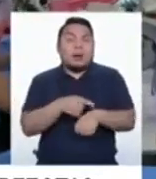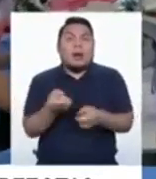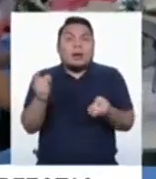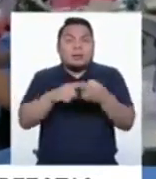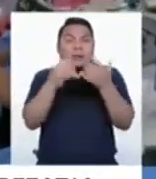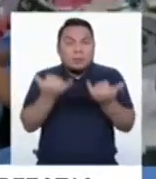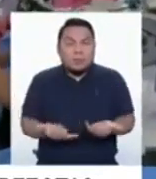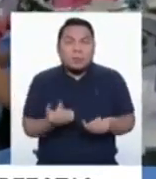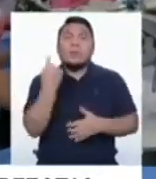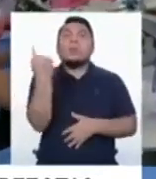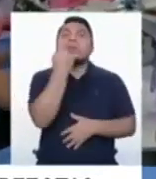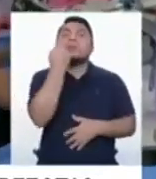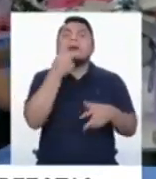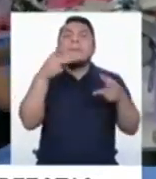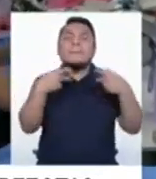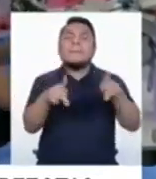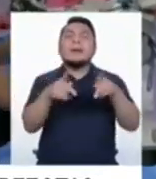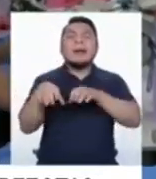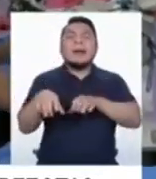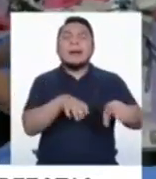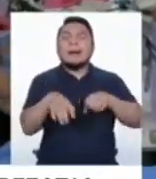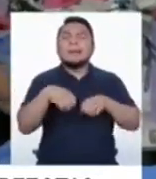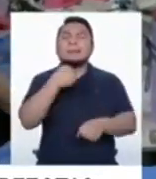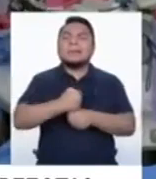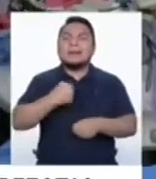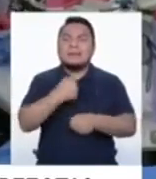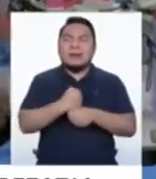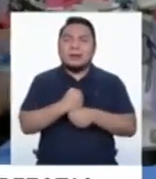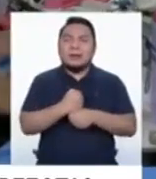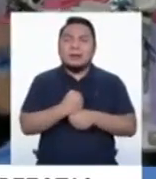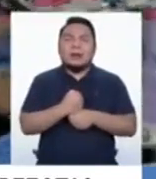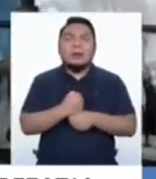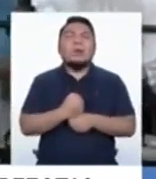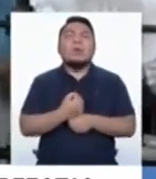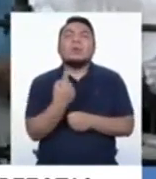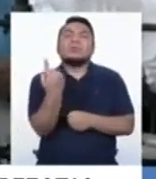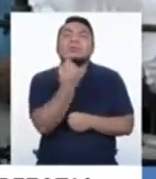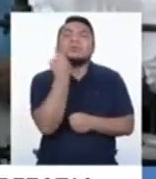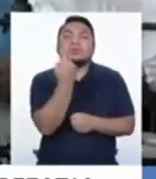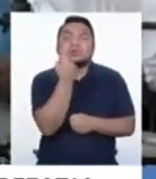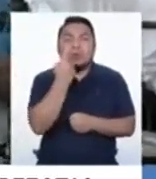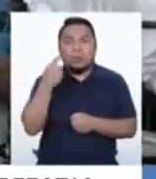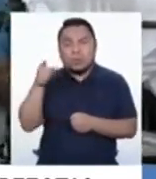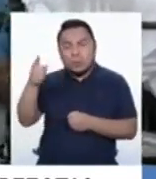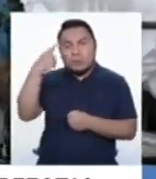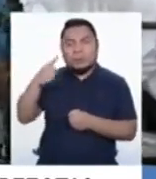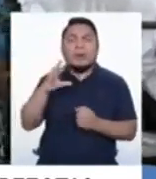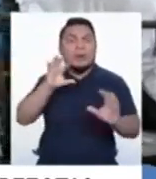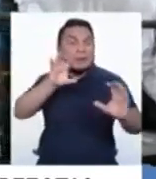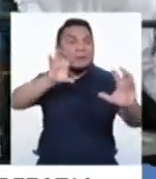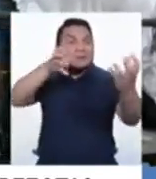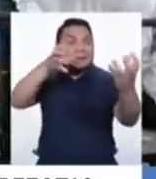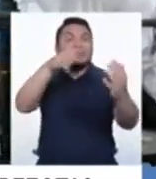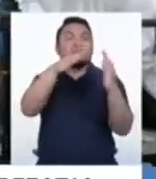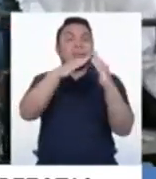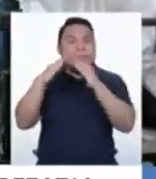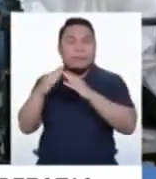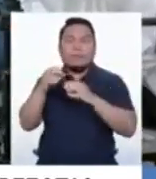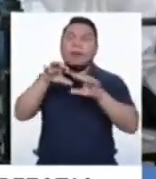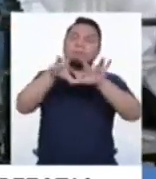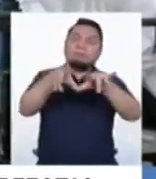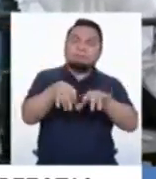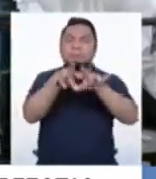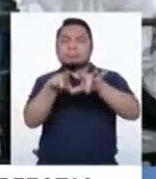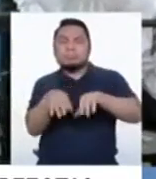hoy únicamente se está permitiendo la realización del trabajo remoto y la licencia con goce de haber recuperable como facultad del empleador. Y